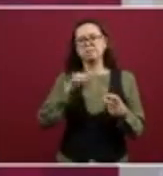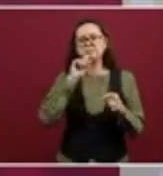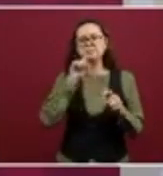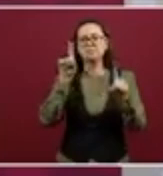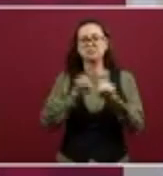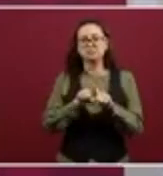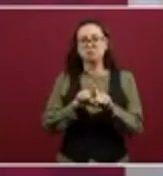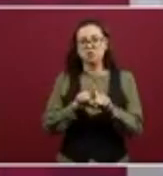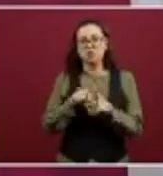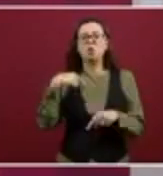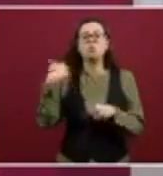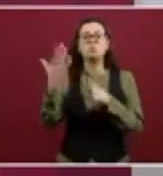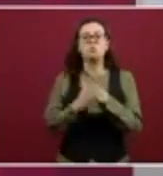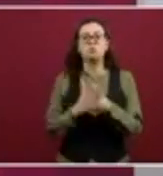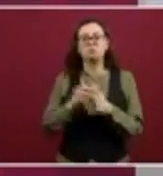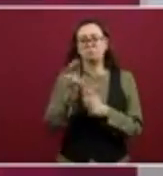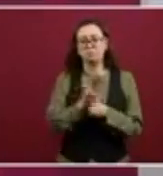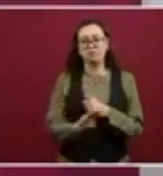el miércoles.